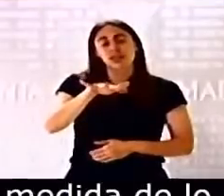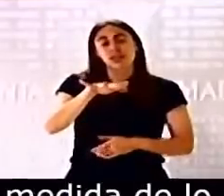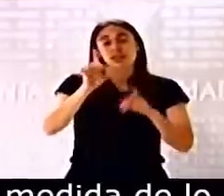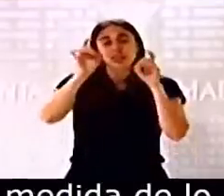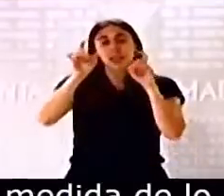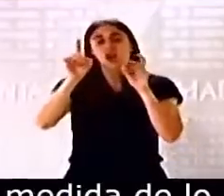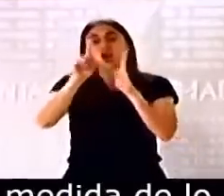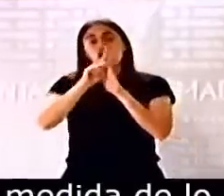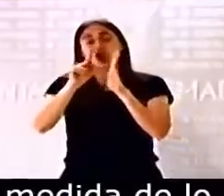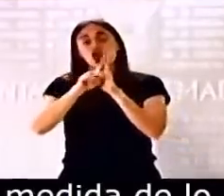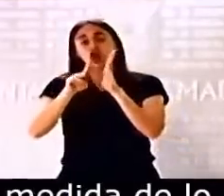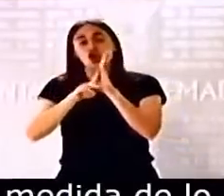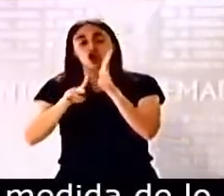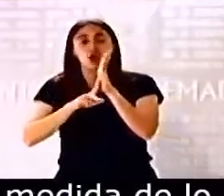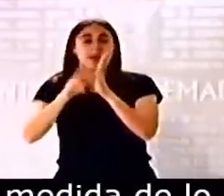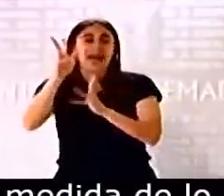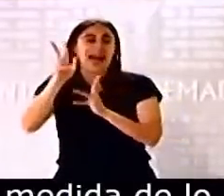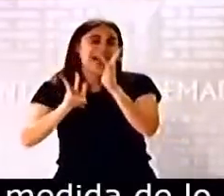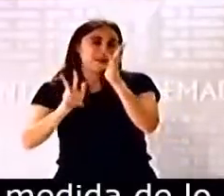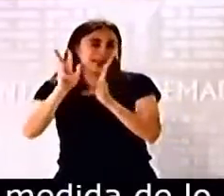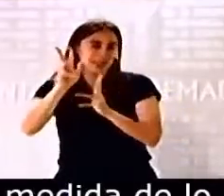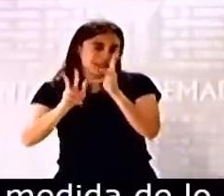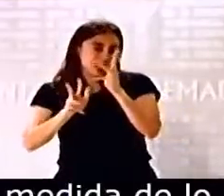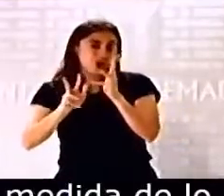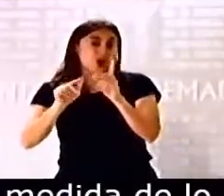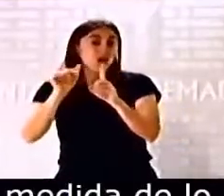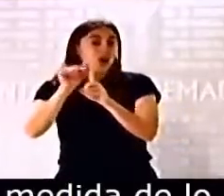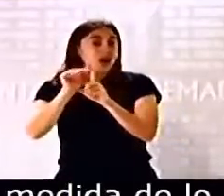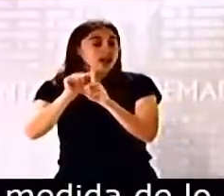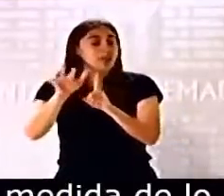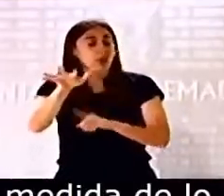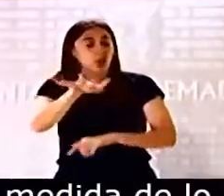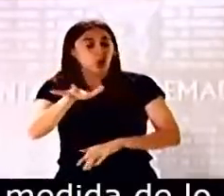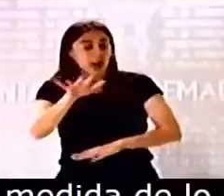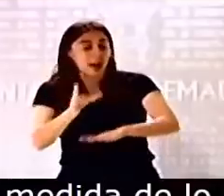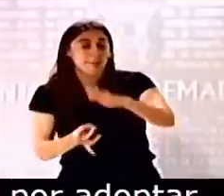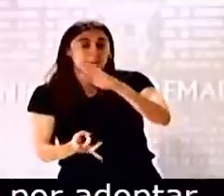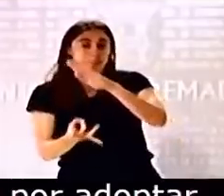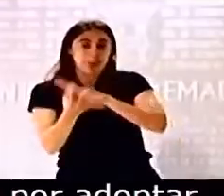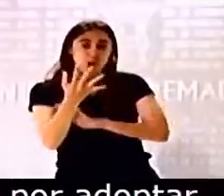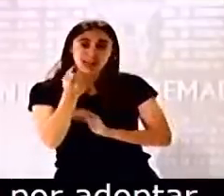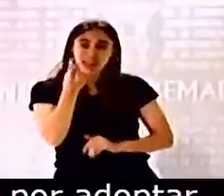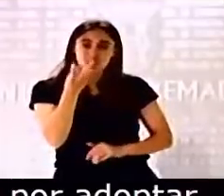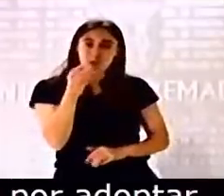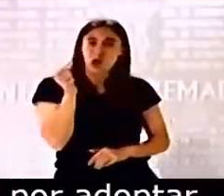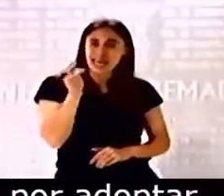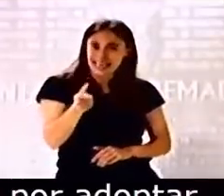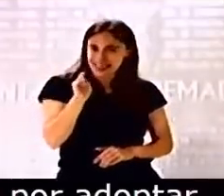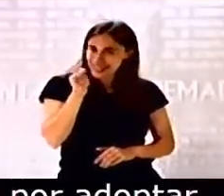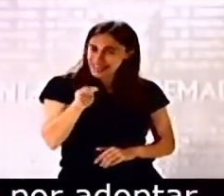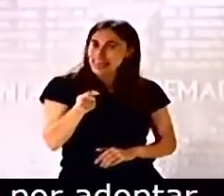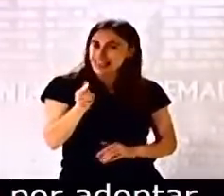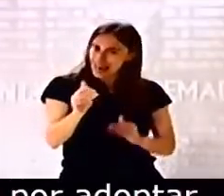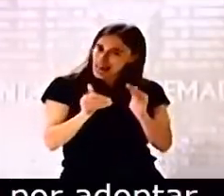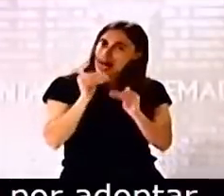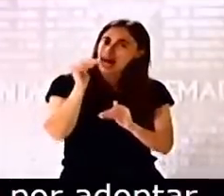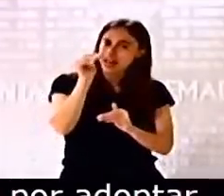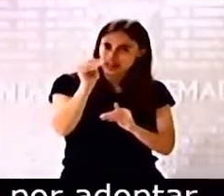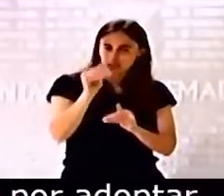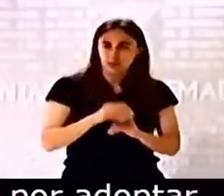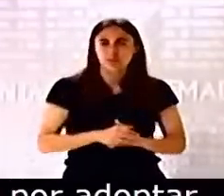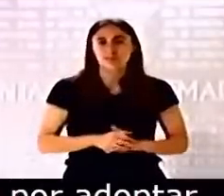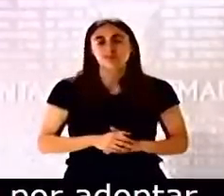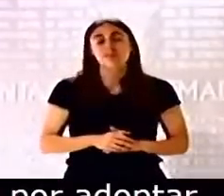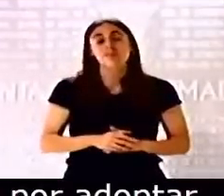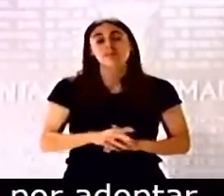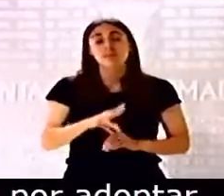medidas de carácter administrativo en las localidades donde se producían unas cifras de incidencia altas. Por lo tanto,